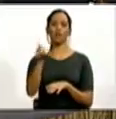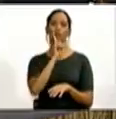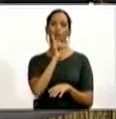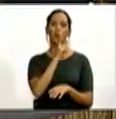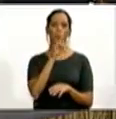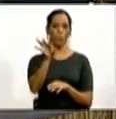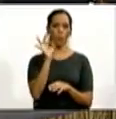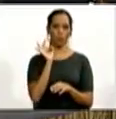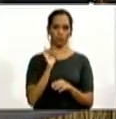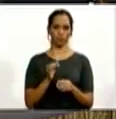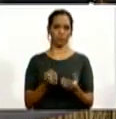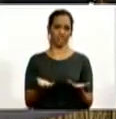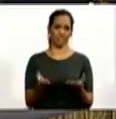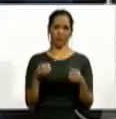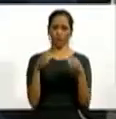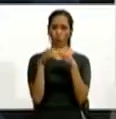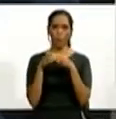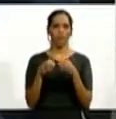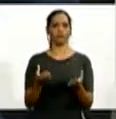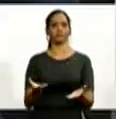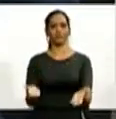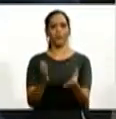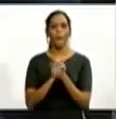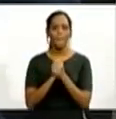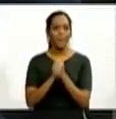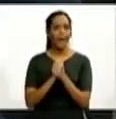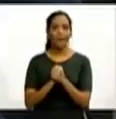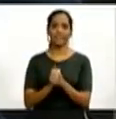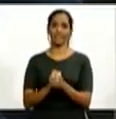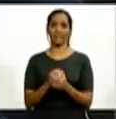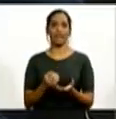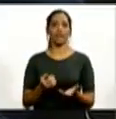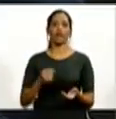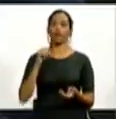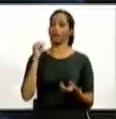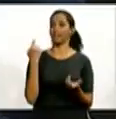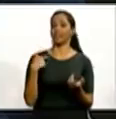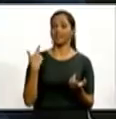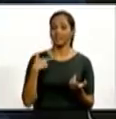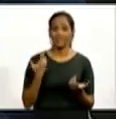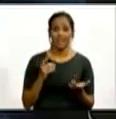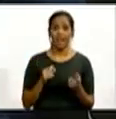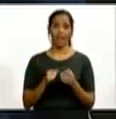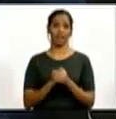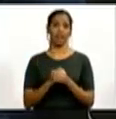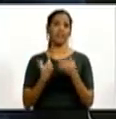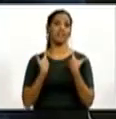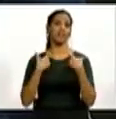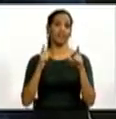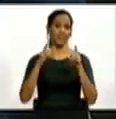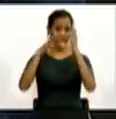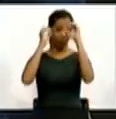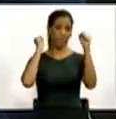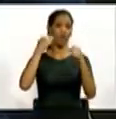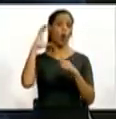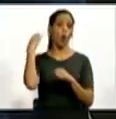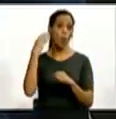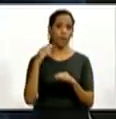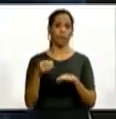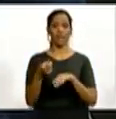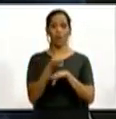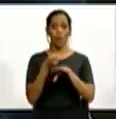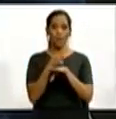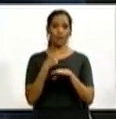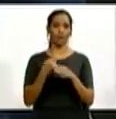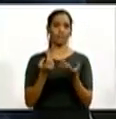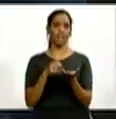Parte de su comitiva, exacto. Parte de su comitiva, compadre, él será tendrá inmunidad diplomática en Colombia. Claro. Porque gobierna los rastrojos. Él tendrá